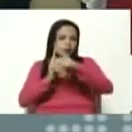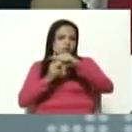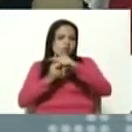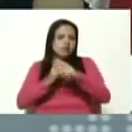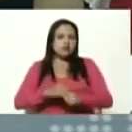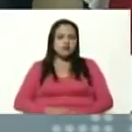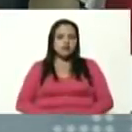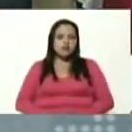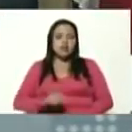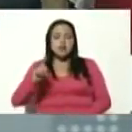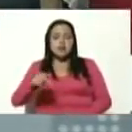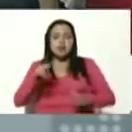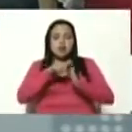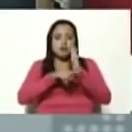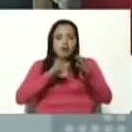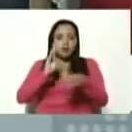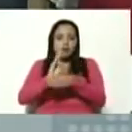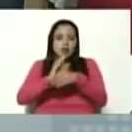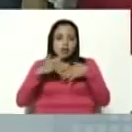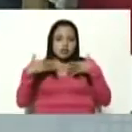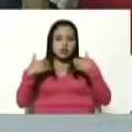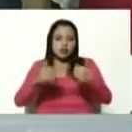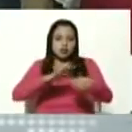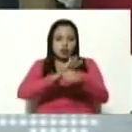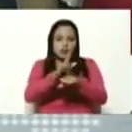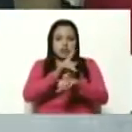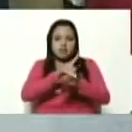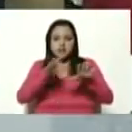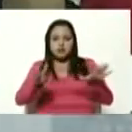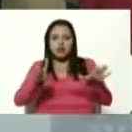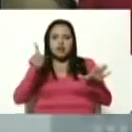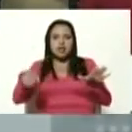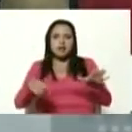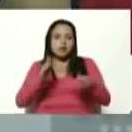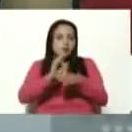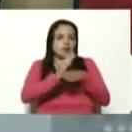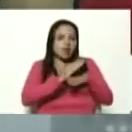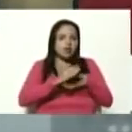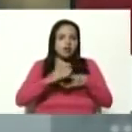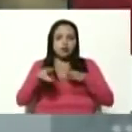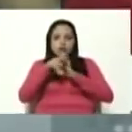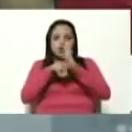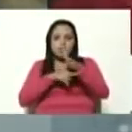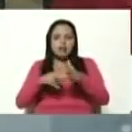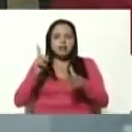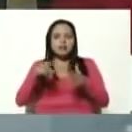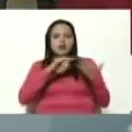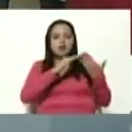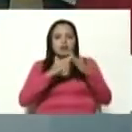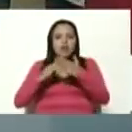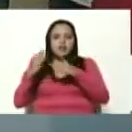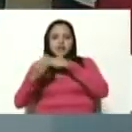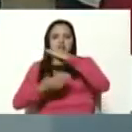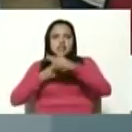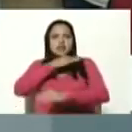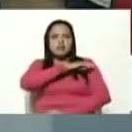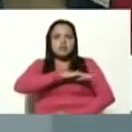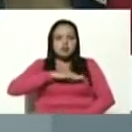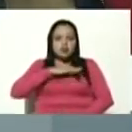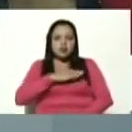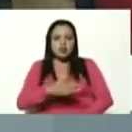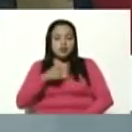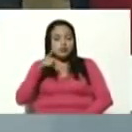contra el COVID-19, tomando las medidas personales, pero también comunitarias. Es muy importante, la base de misión, tal como usted lo